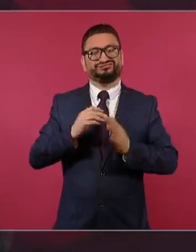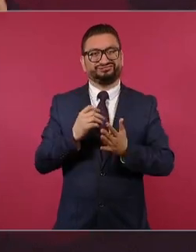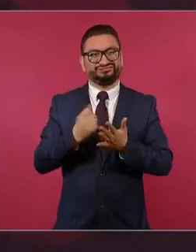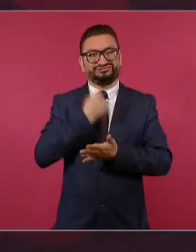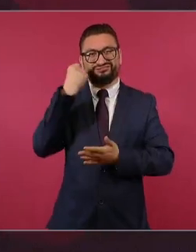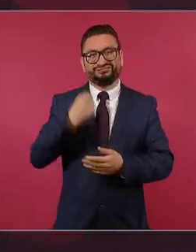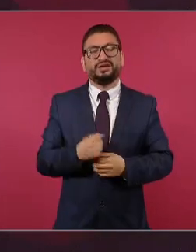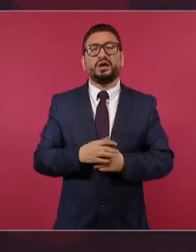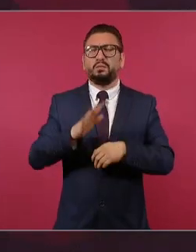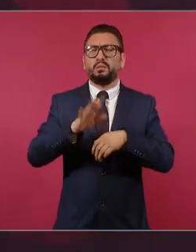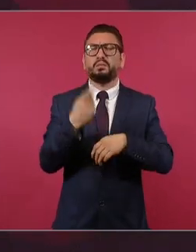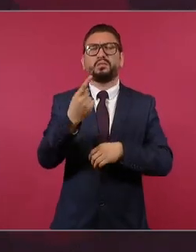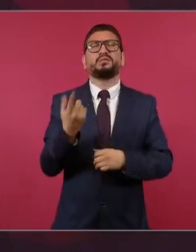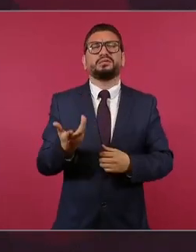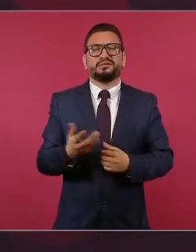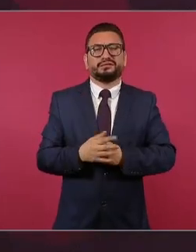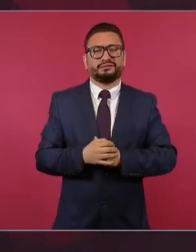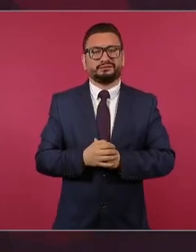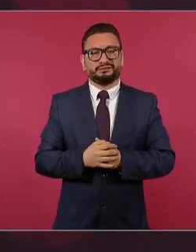¿Por qué?